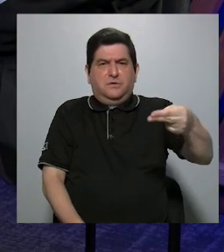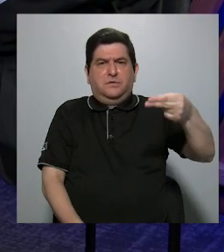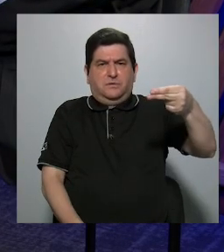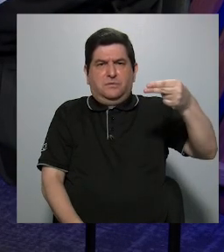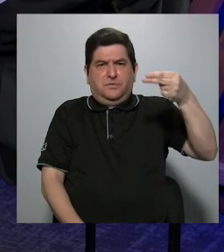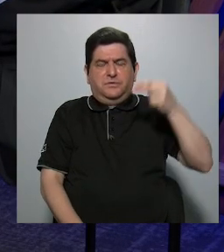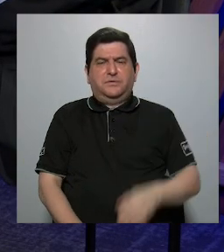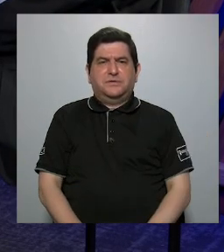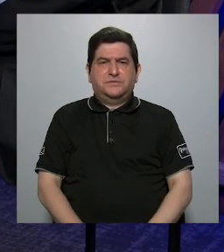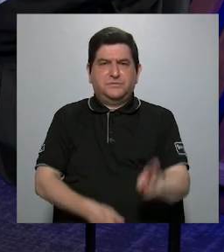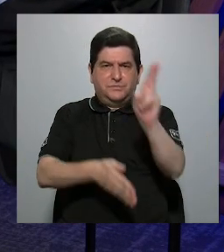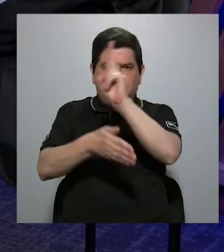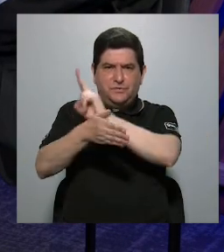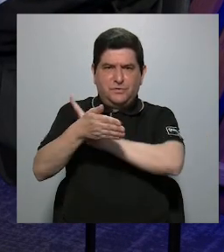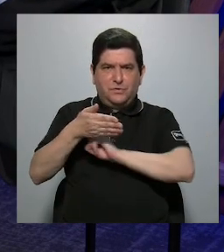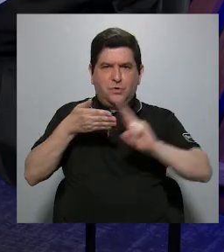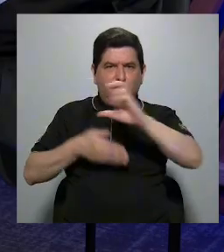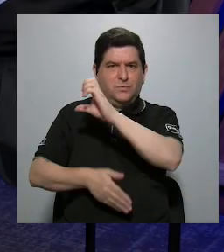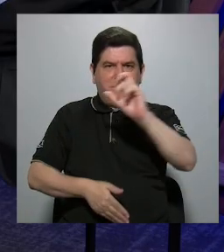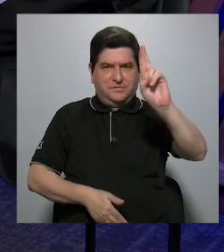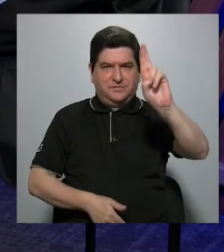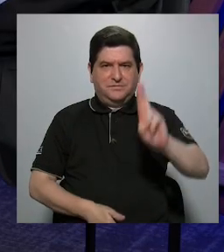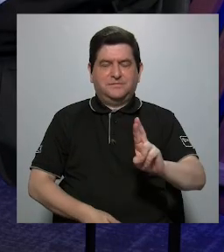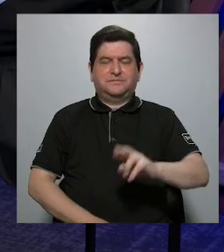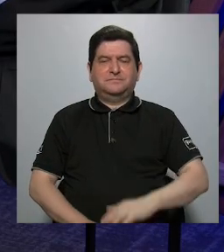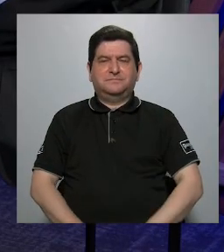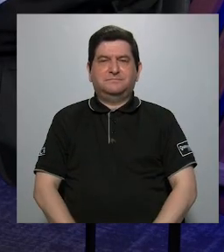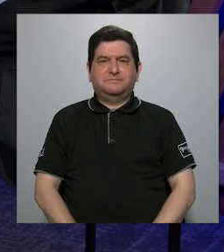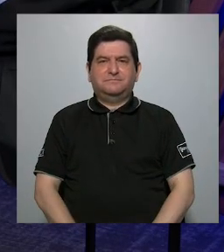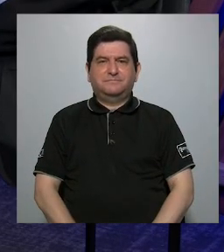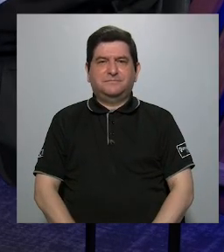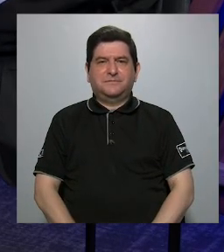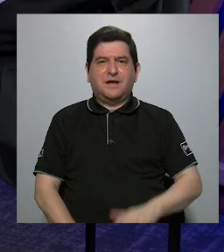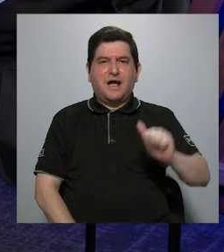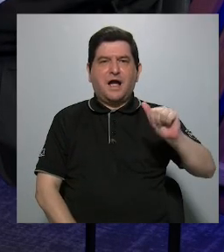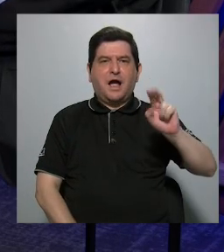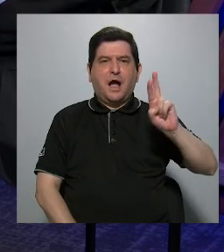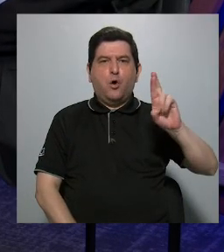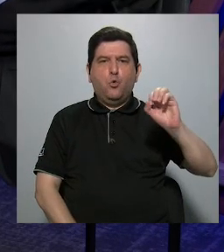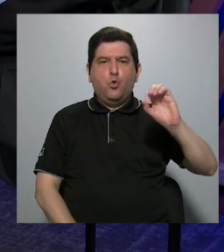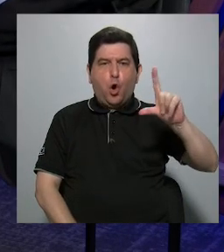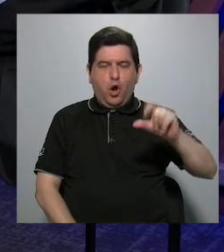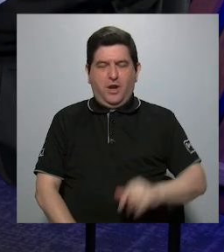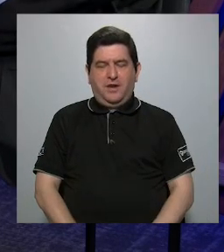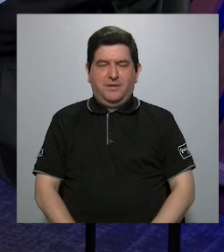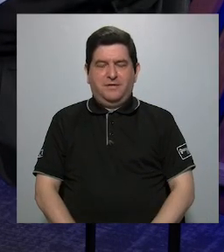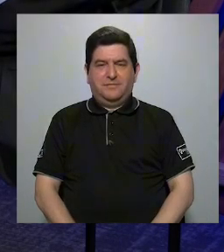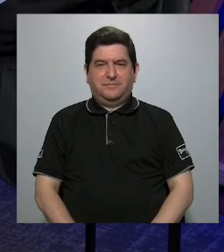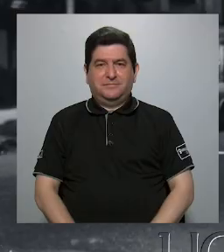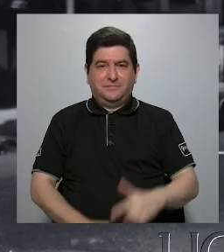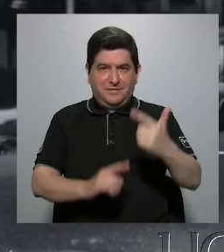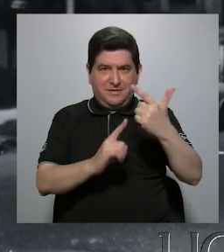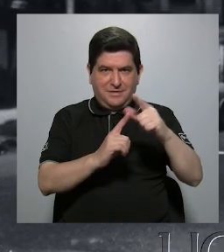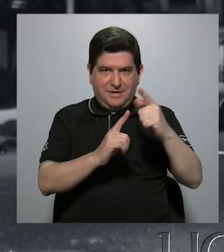documentación histórica de la Universidad de Costa Rica, el AUROL por